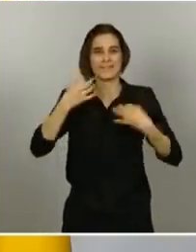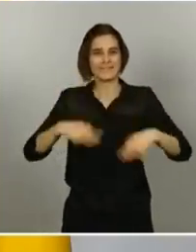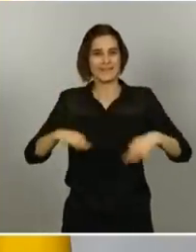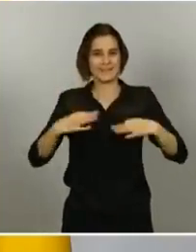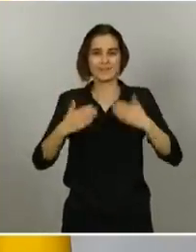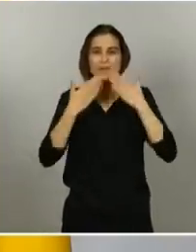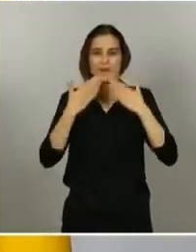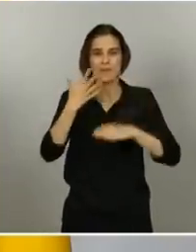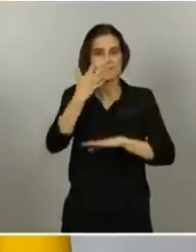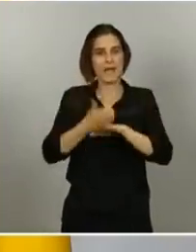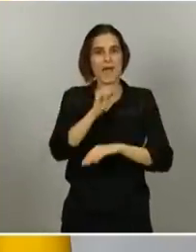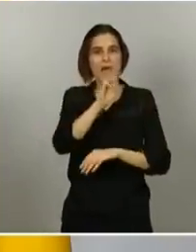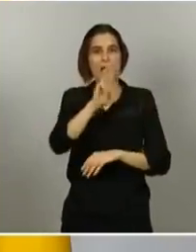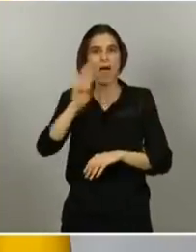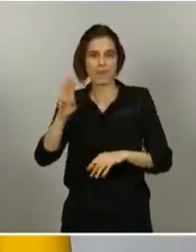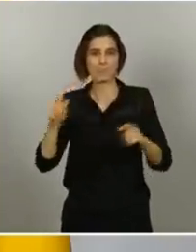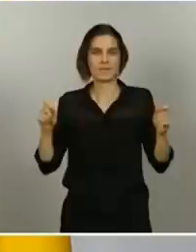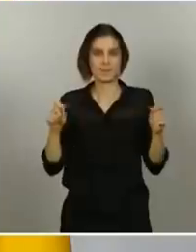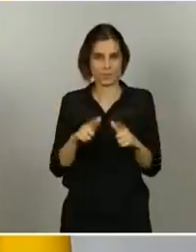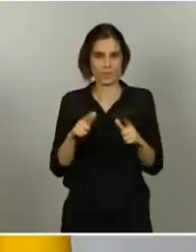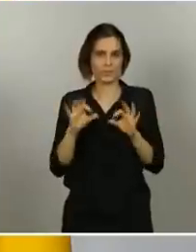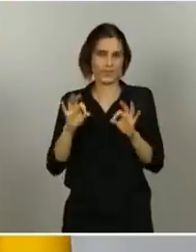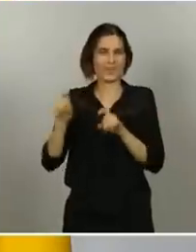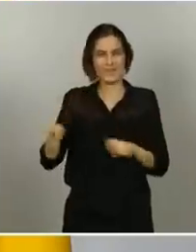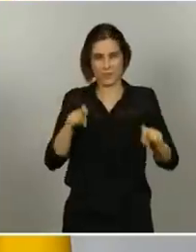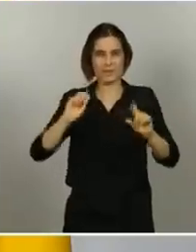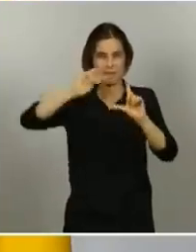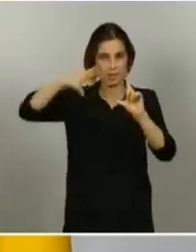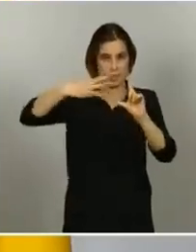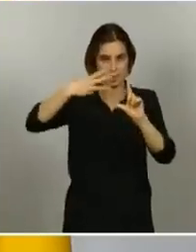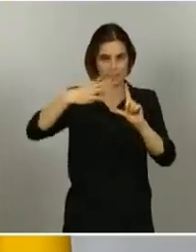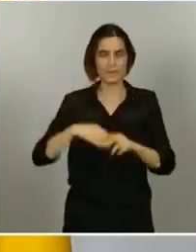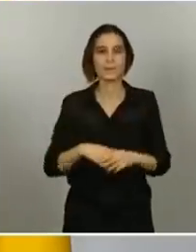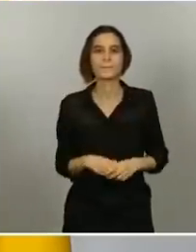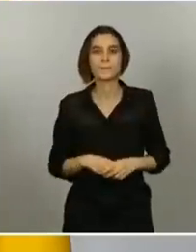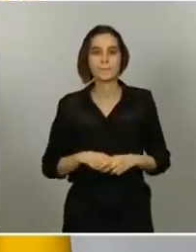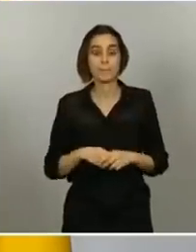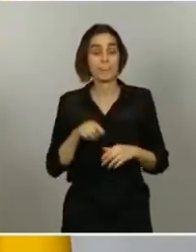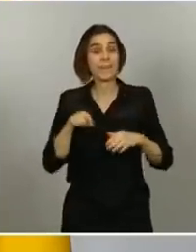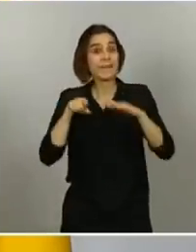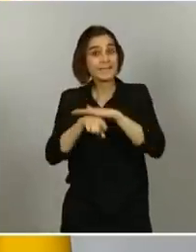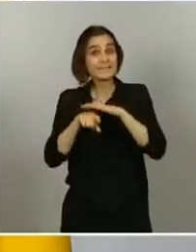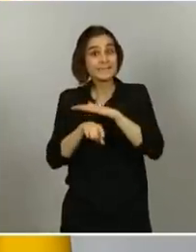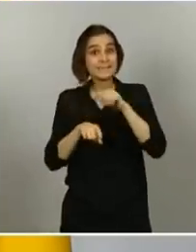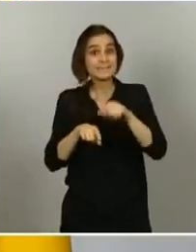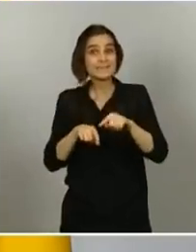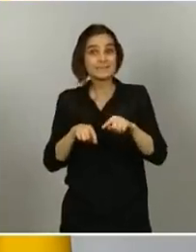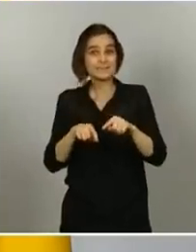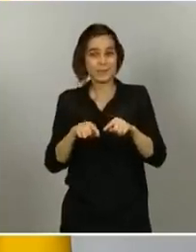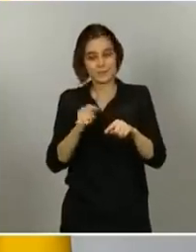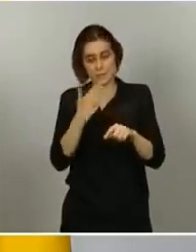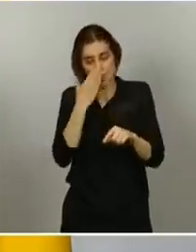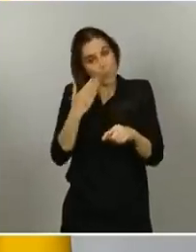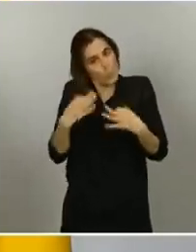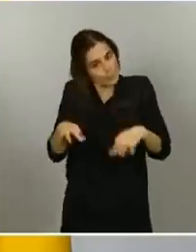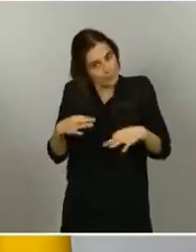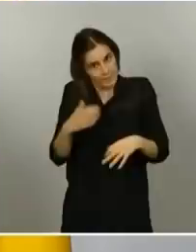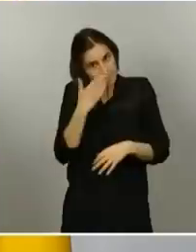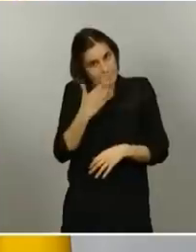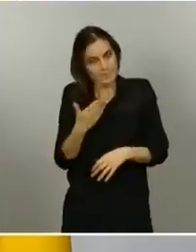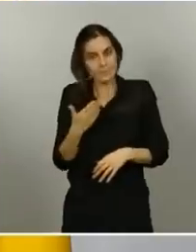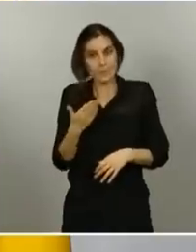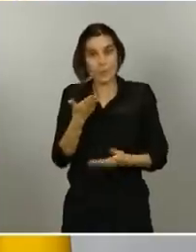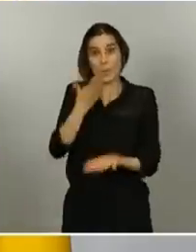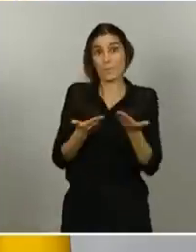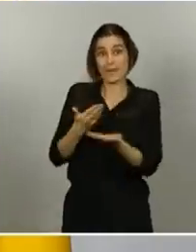trámites de solicitud é modestamente outro dos elementos diferenciales desta nova prestación con respecto ás que já